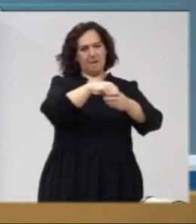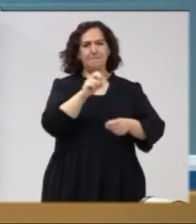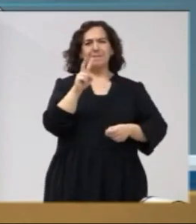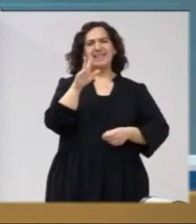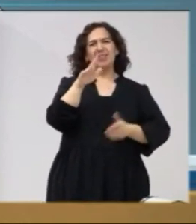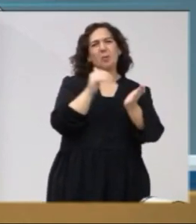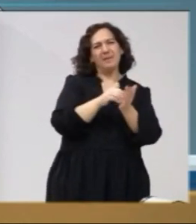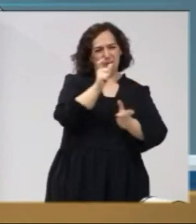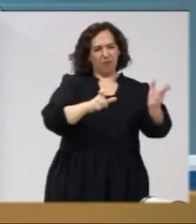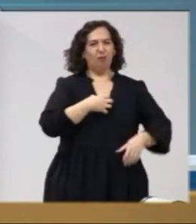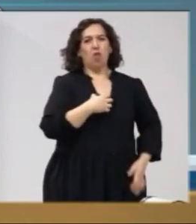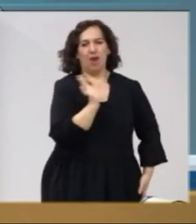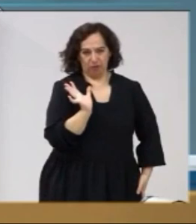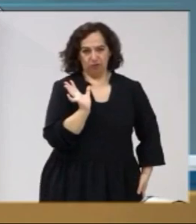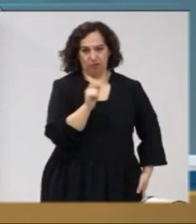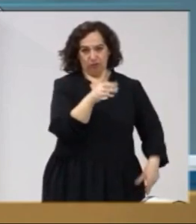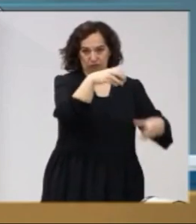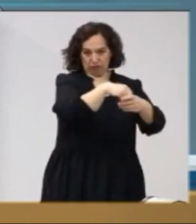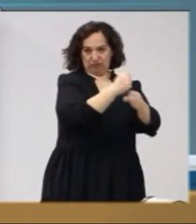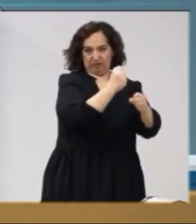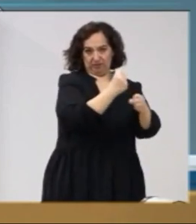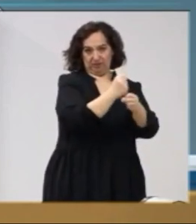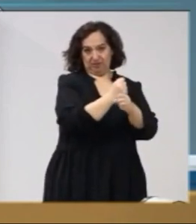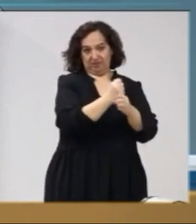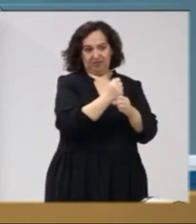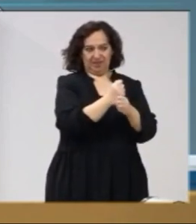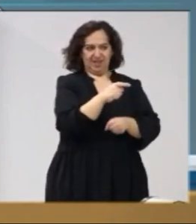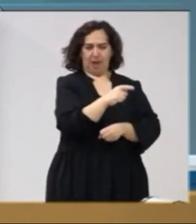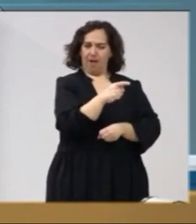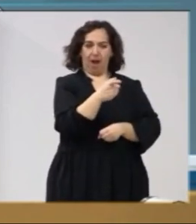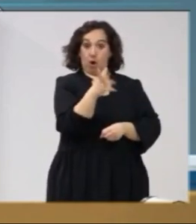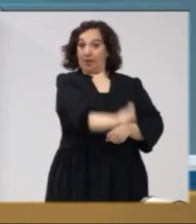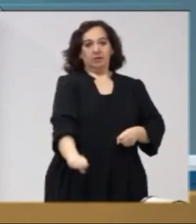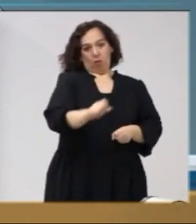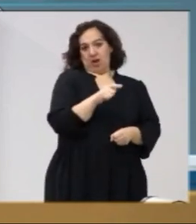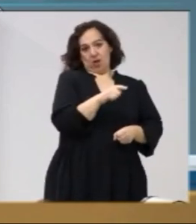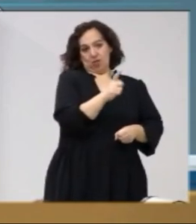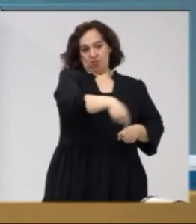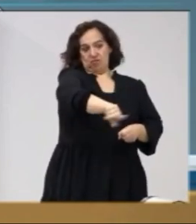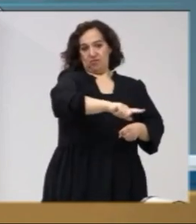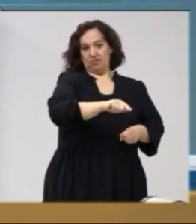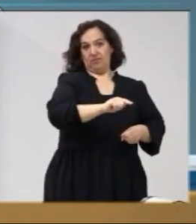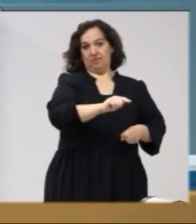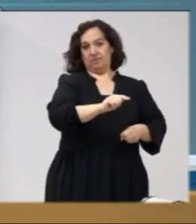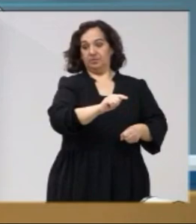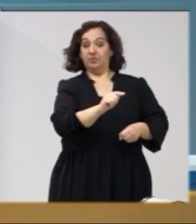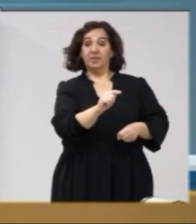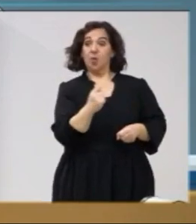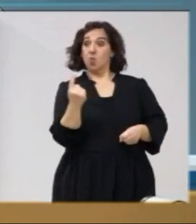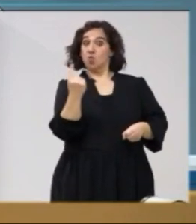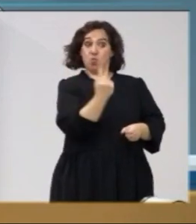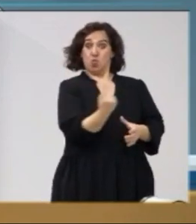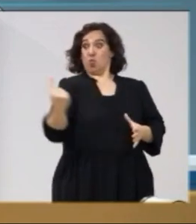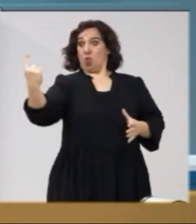25.000 funcionarios que hacen un trabajo extraordinario y que uno